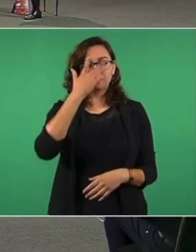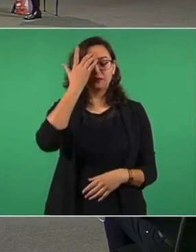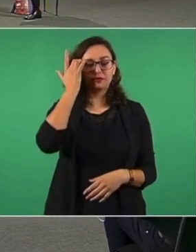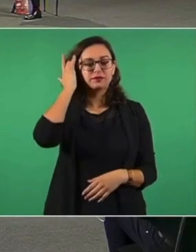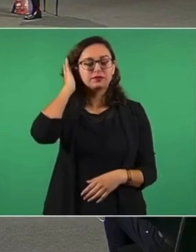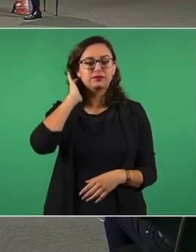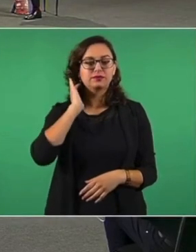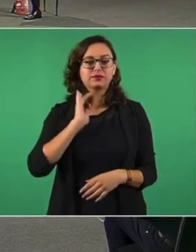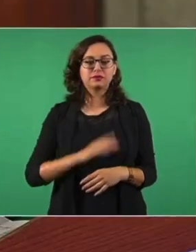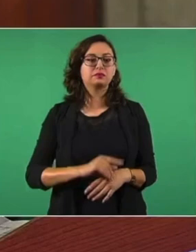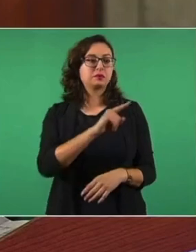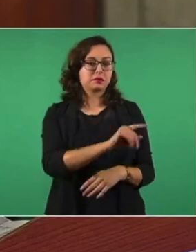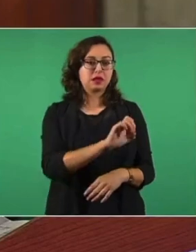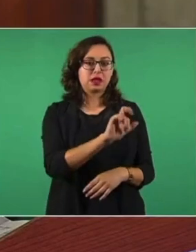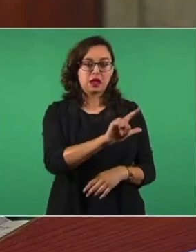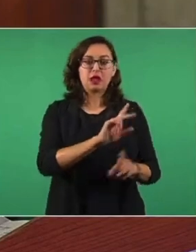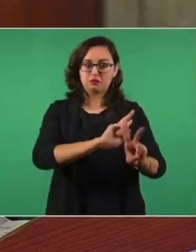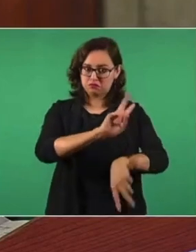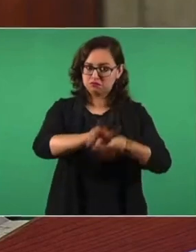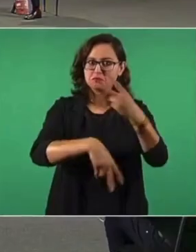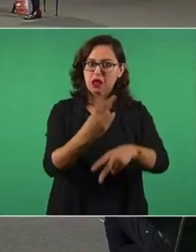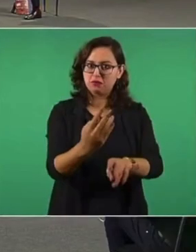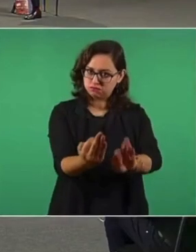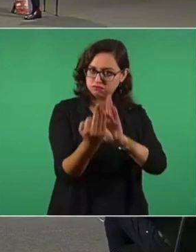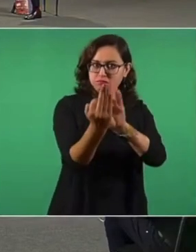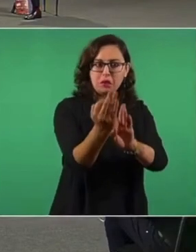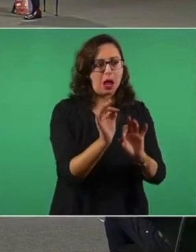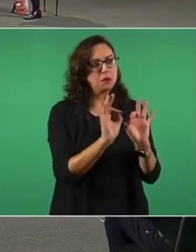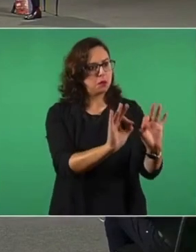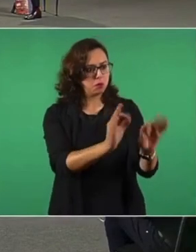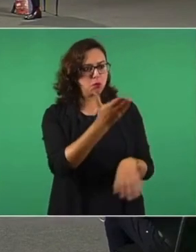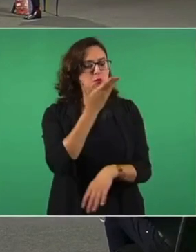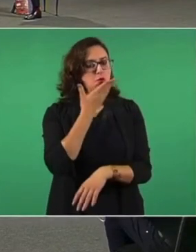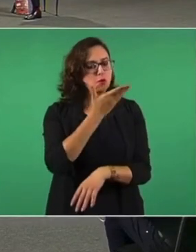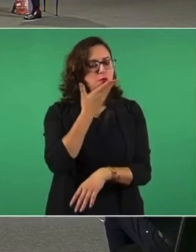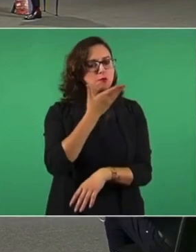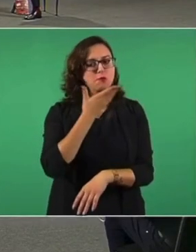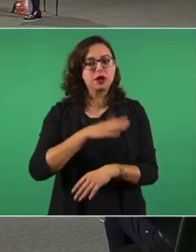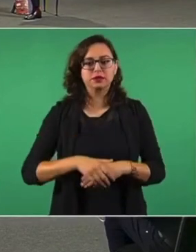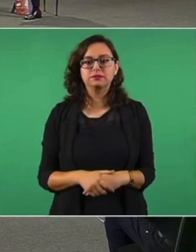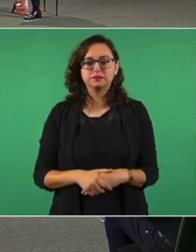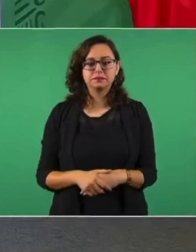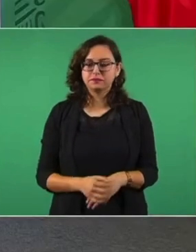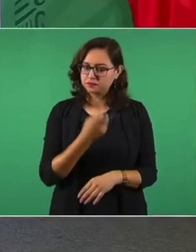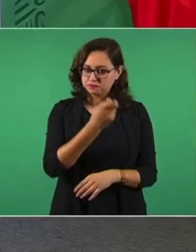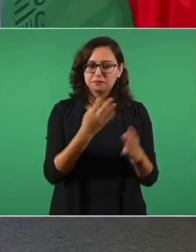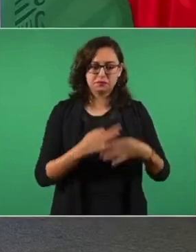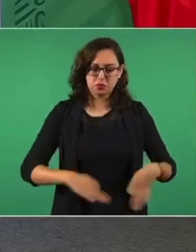se va a presentar a declarar ante el juez y que dé la cara.